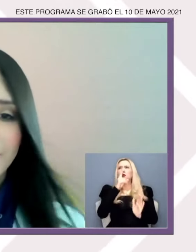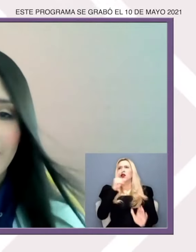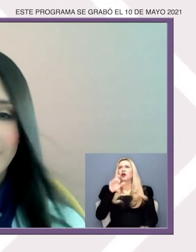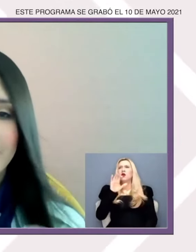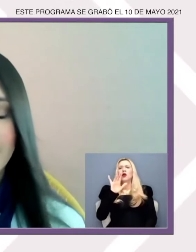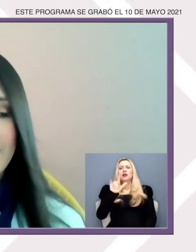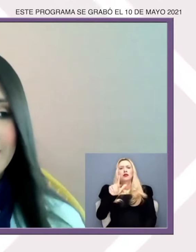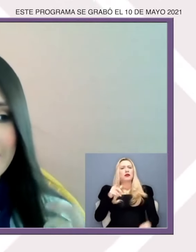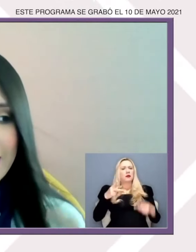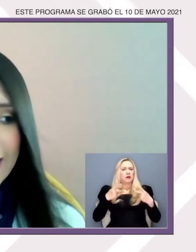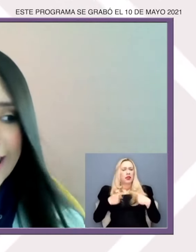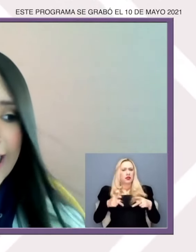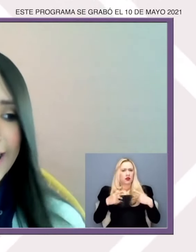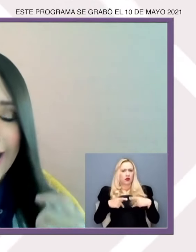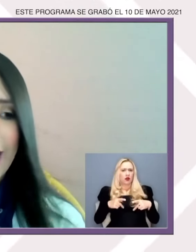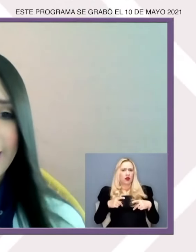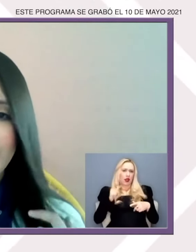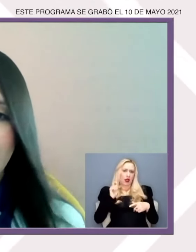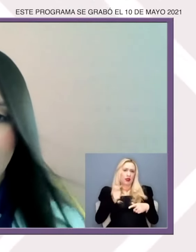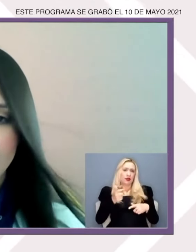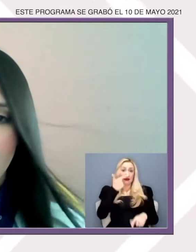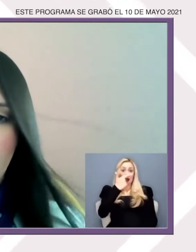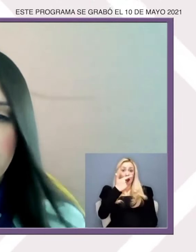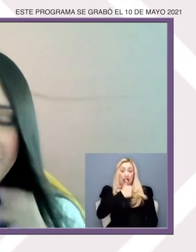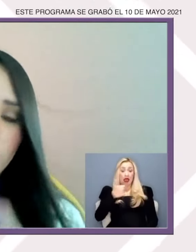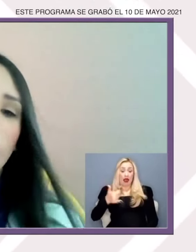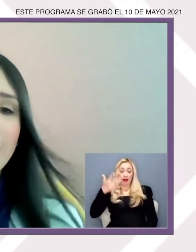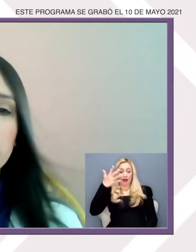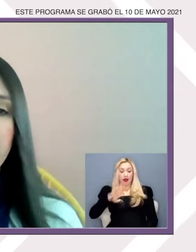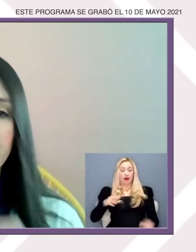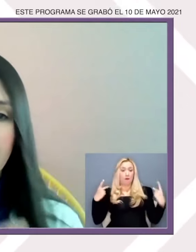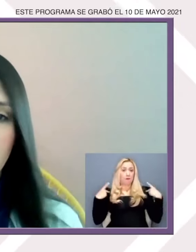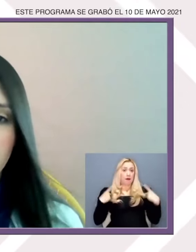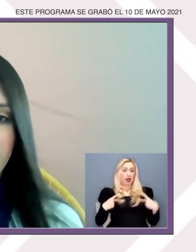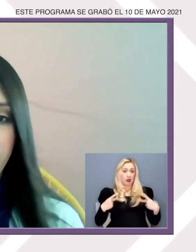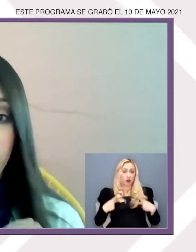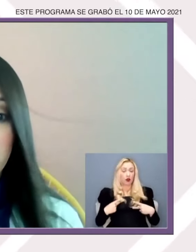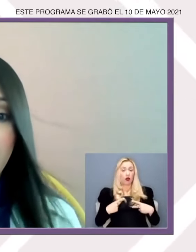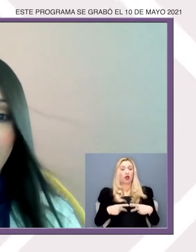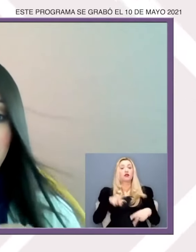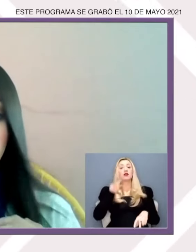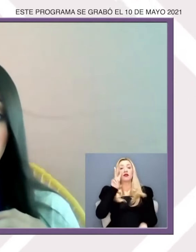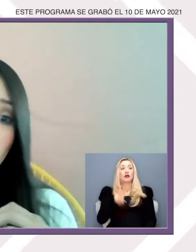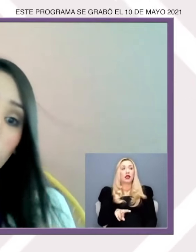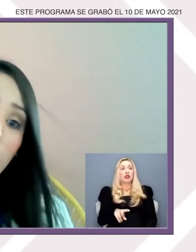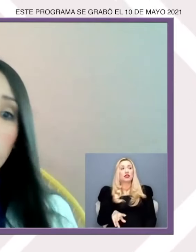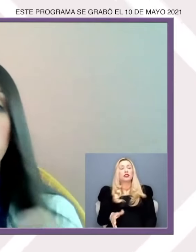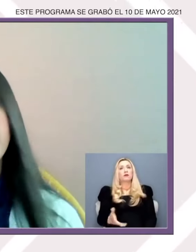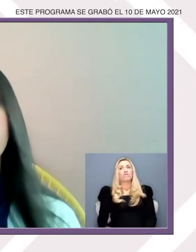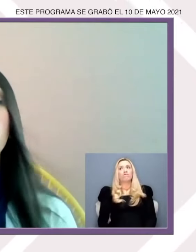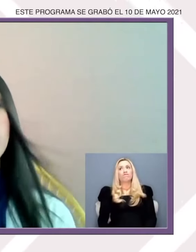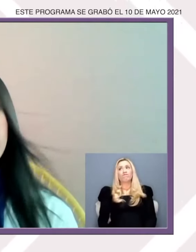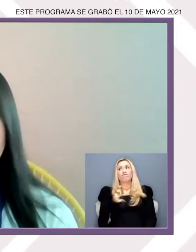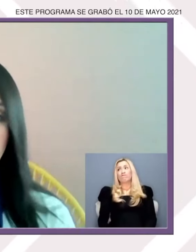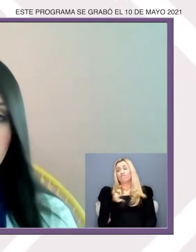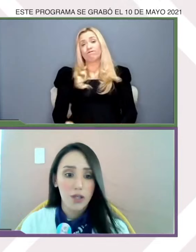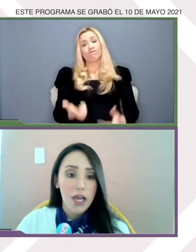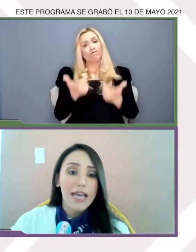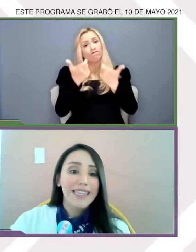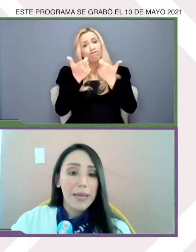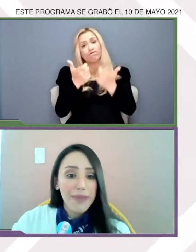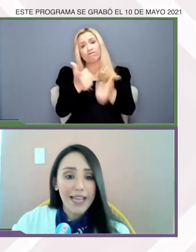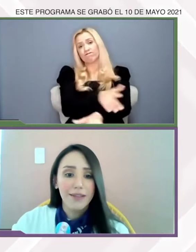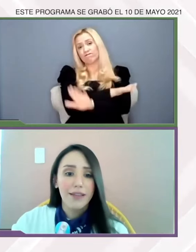personas, es decir, 7 de cada 10 personas perdieron de forma total o parcial sus